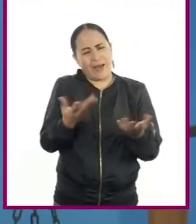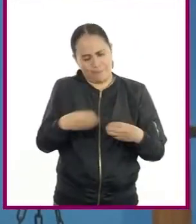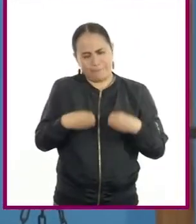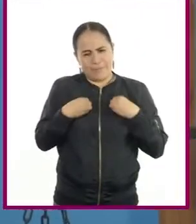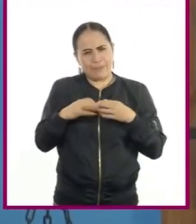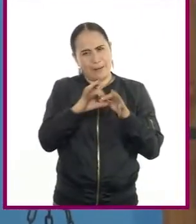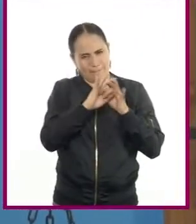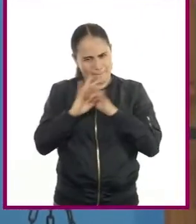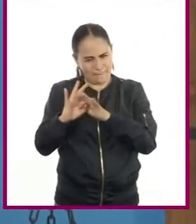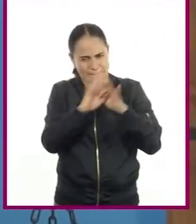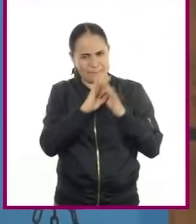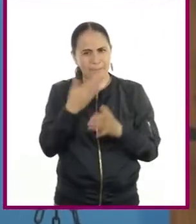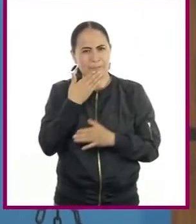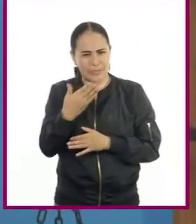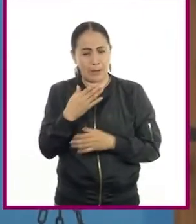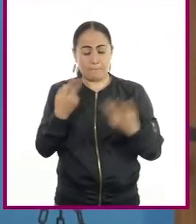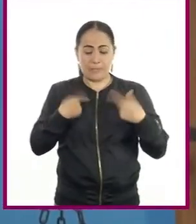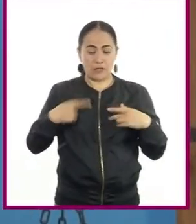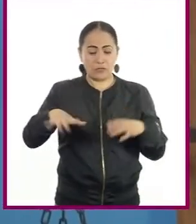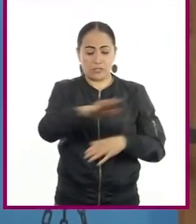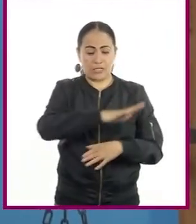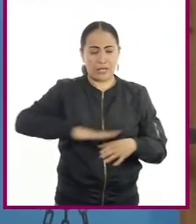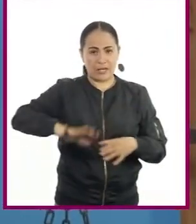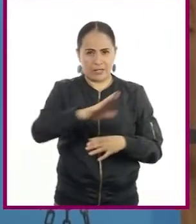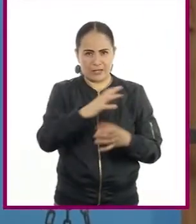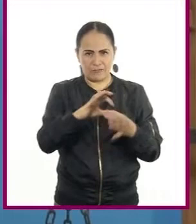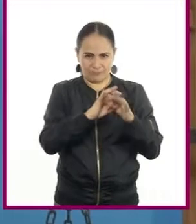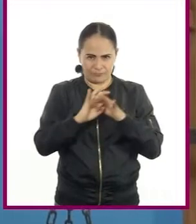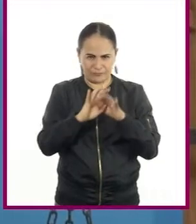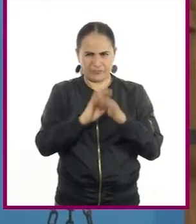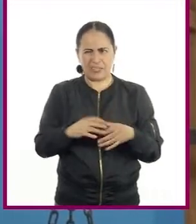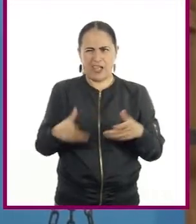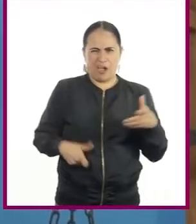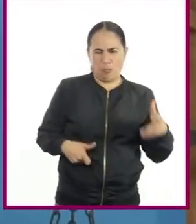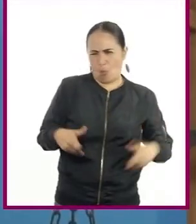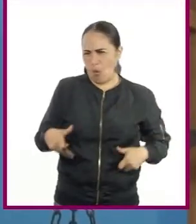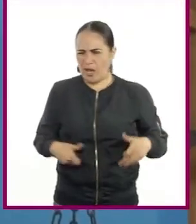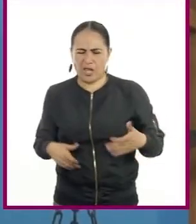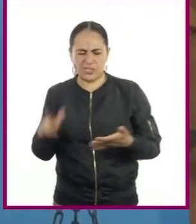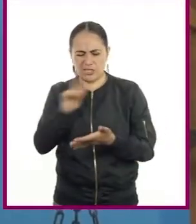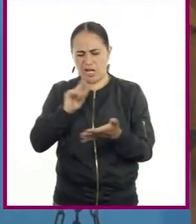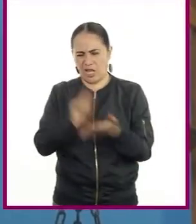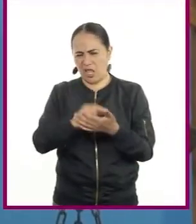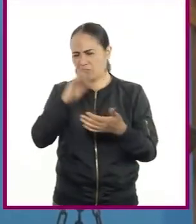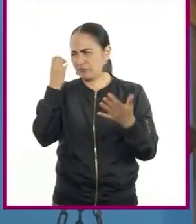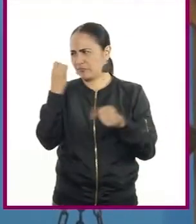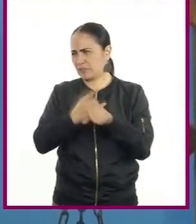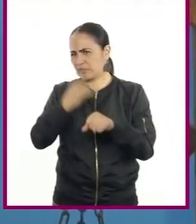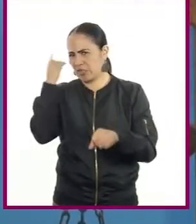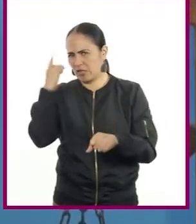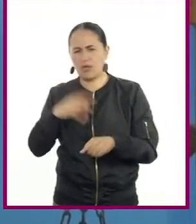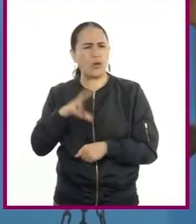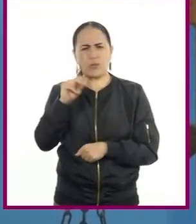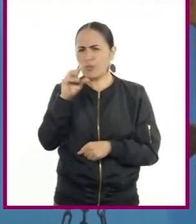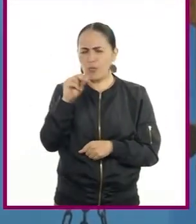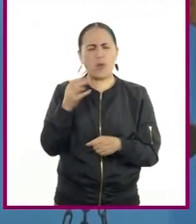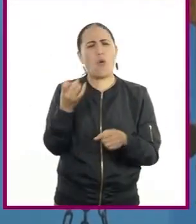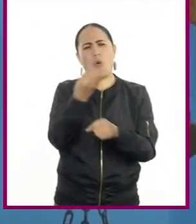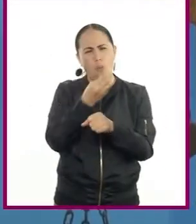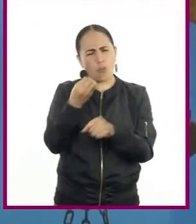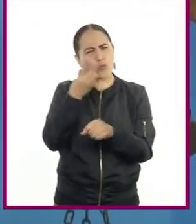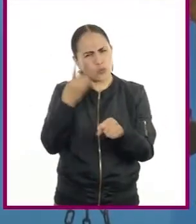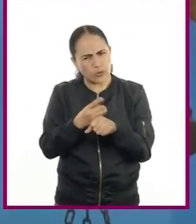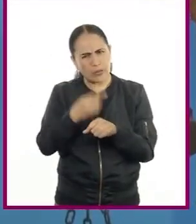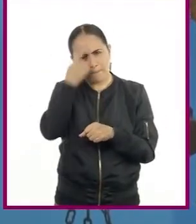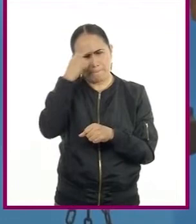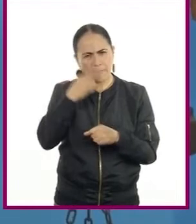una sociedad determinada no estarán inconformes de acceder a los mismos derechos, porque las oportunidades de